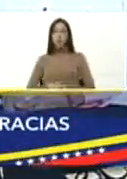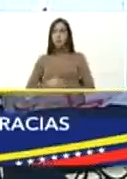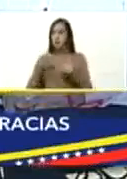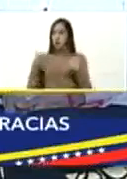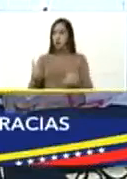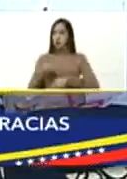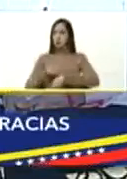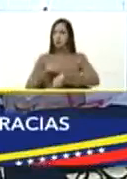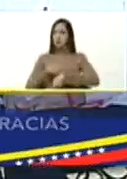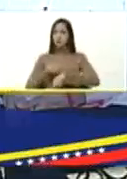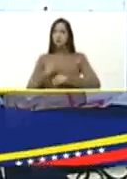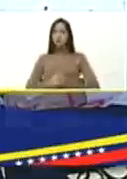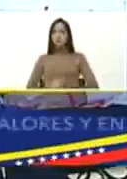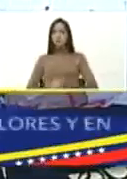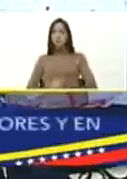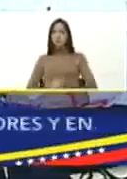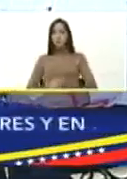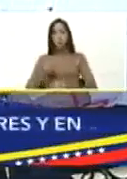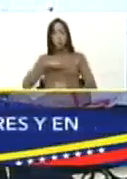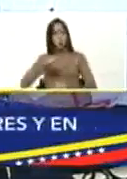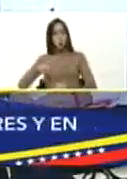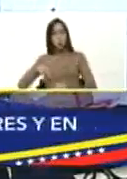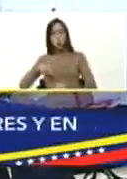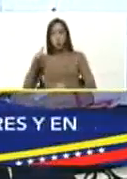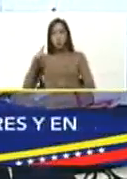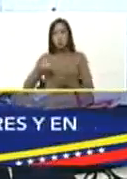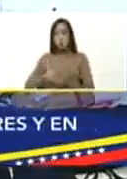horas, estamos en la